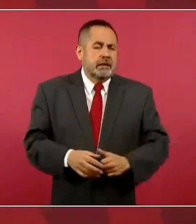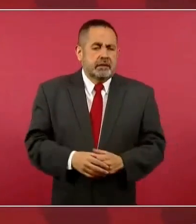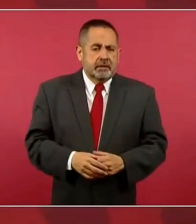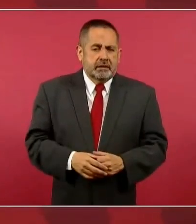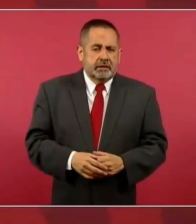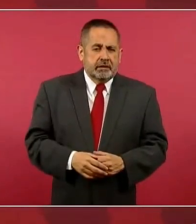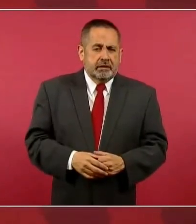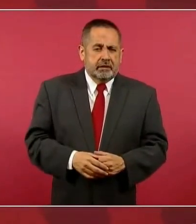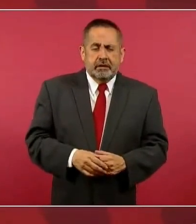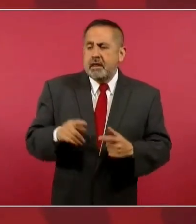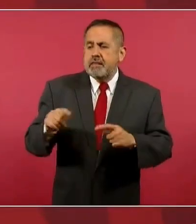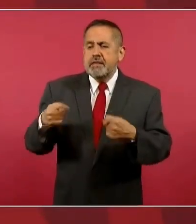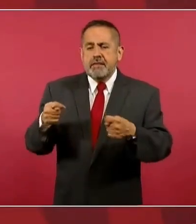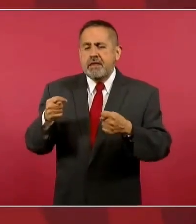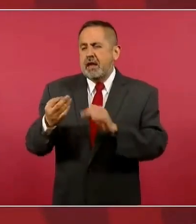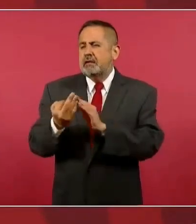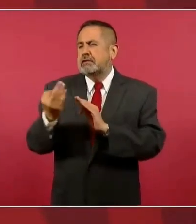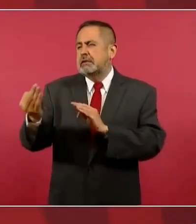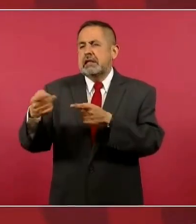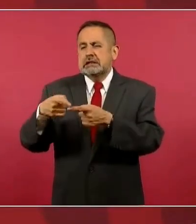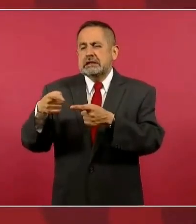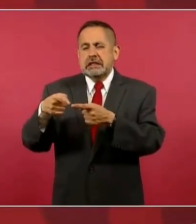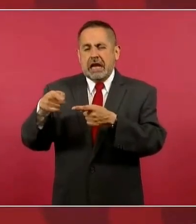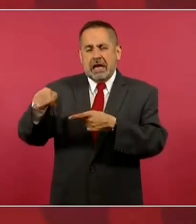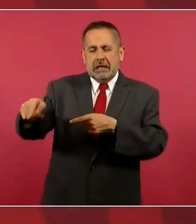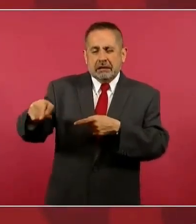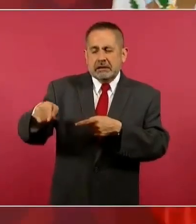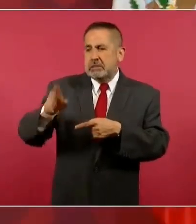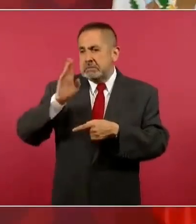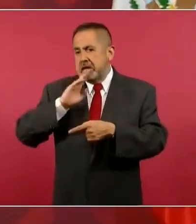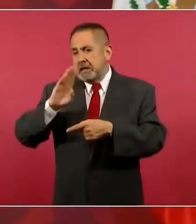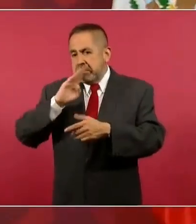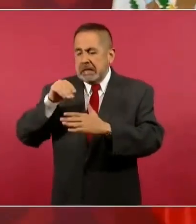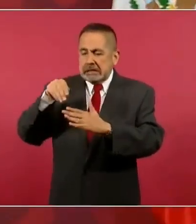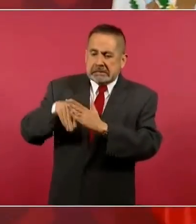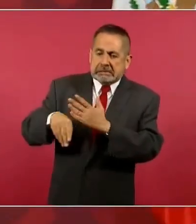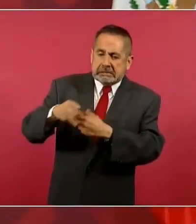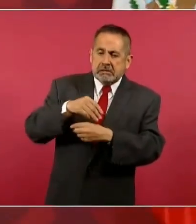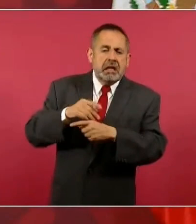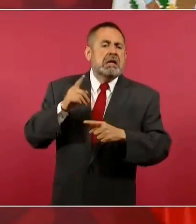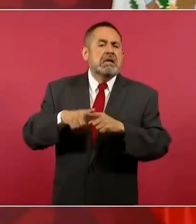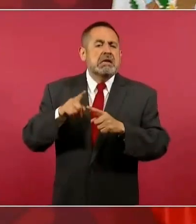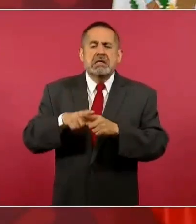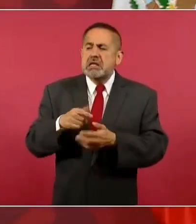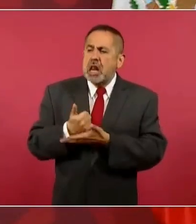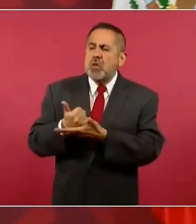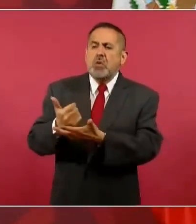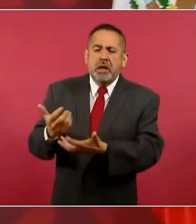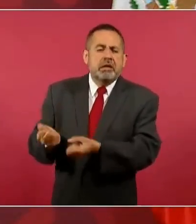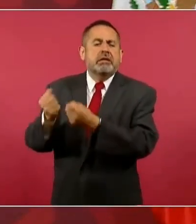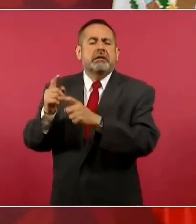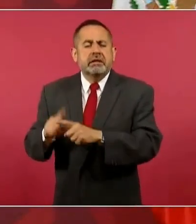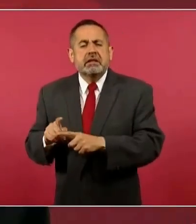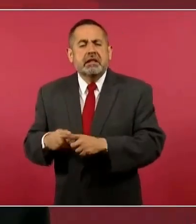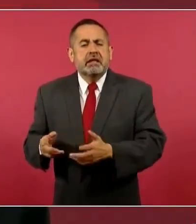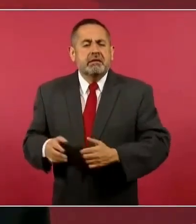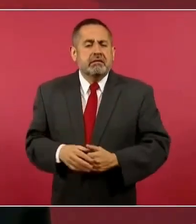Si a un tendero le va mal, un abarrotero, ¿quién lo rescata?